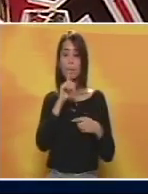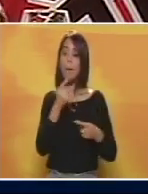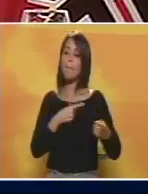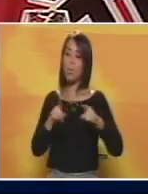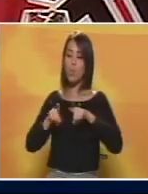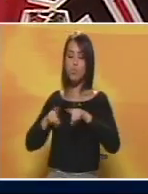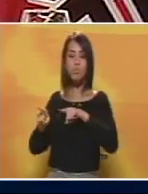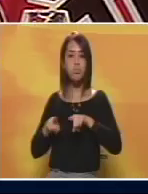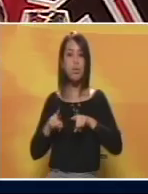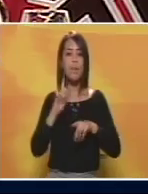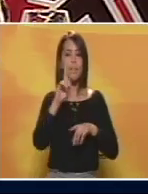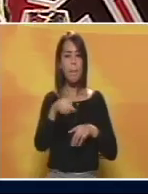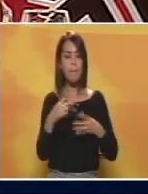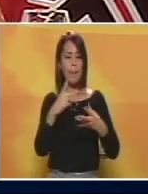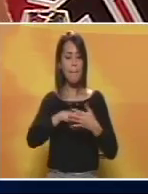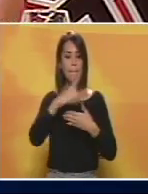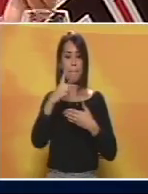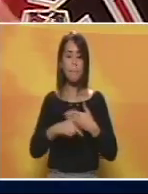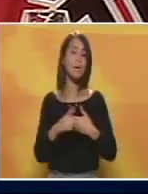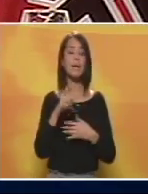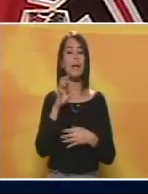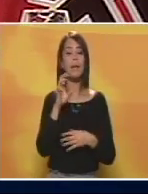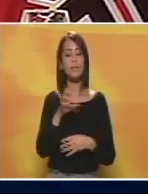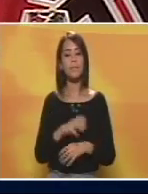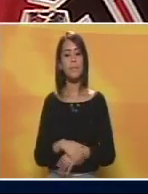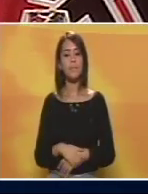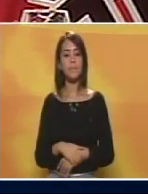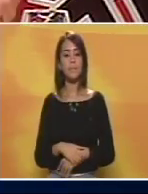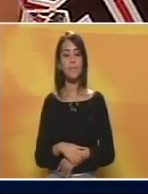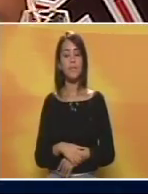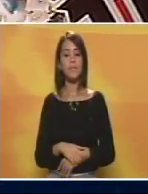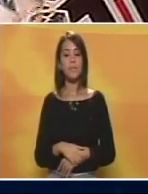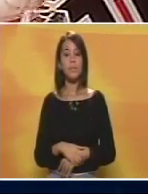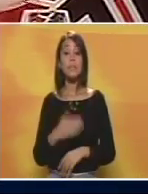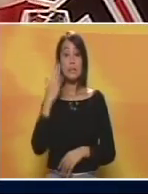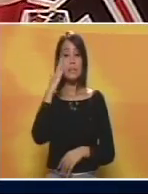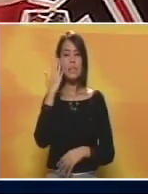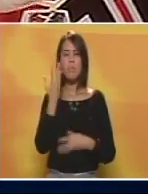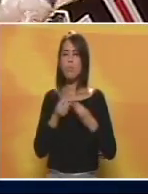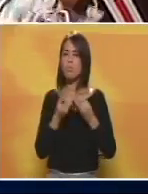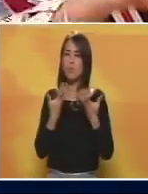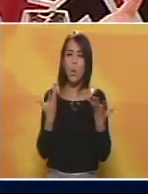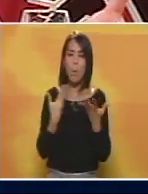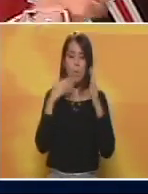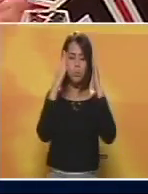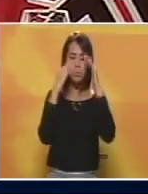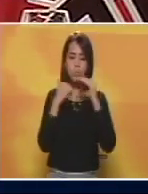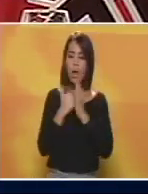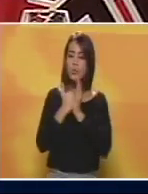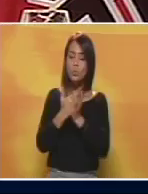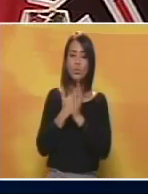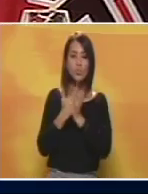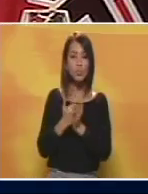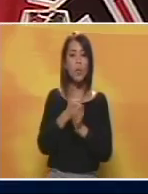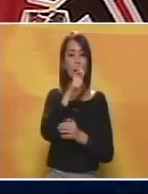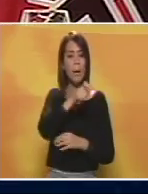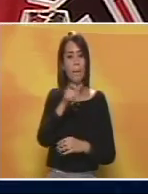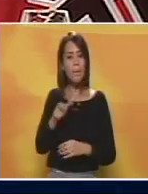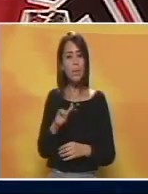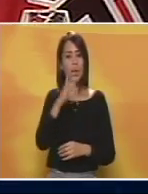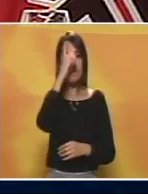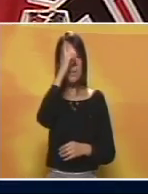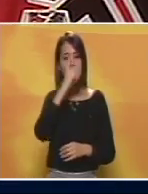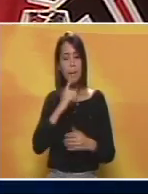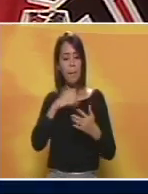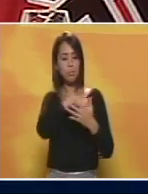centro, Plan República, las electoras y los electores en general, sepan cómo es la atención para las personas con